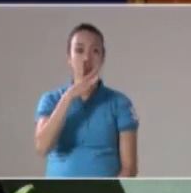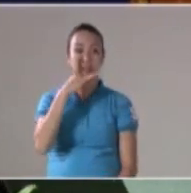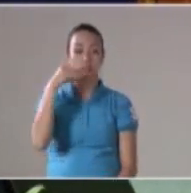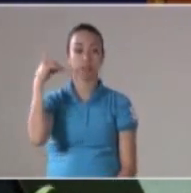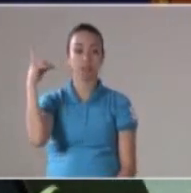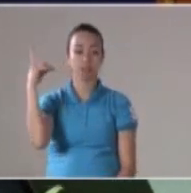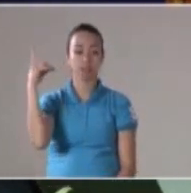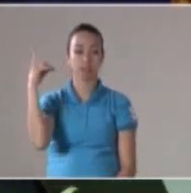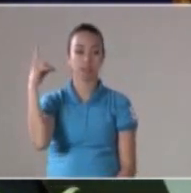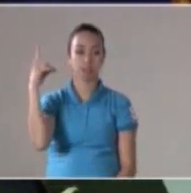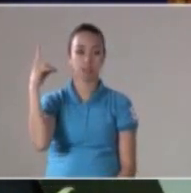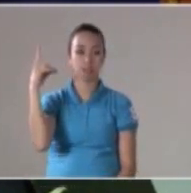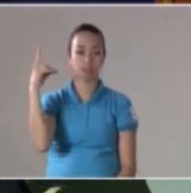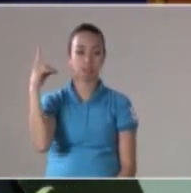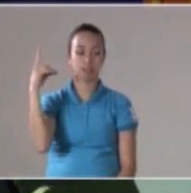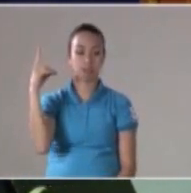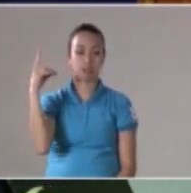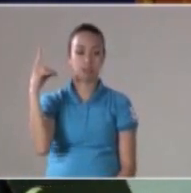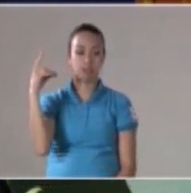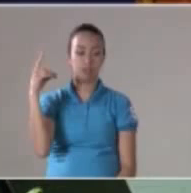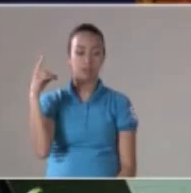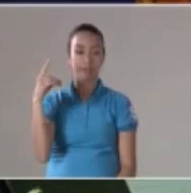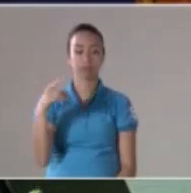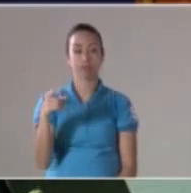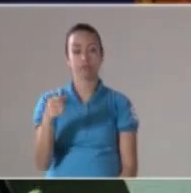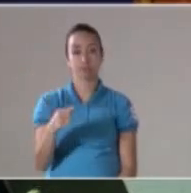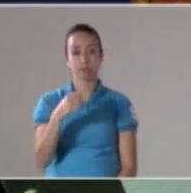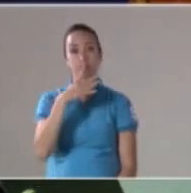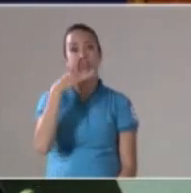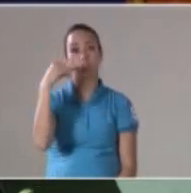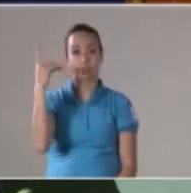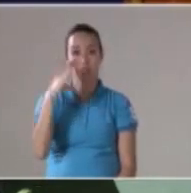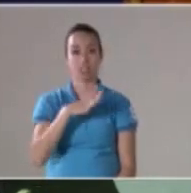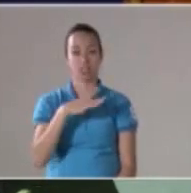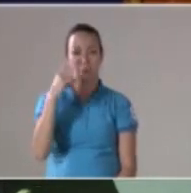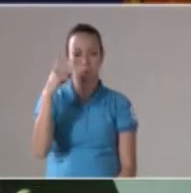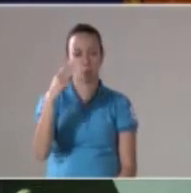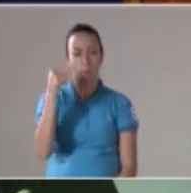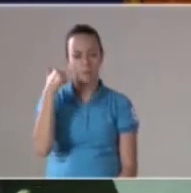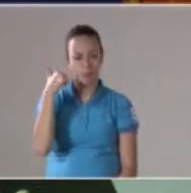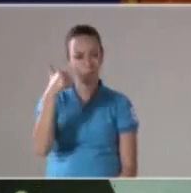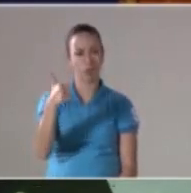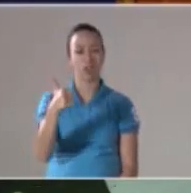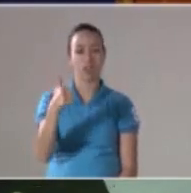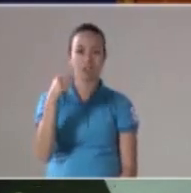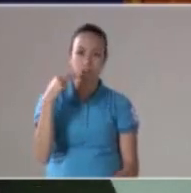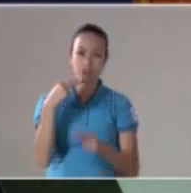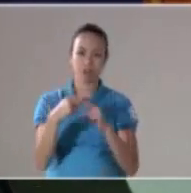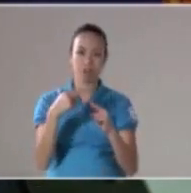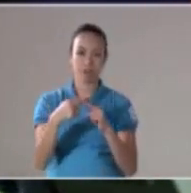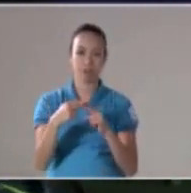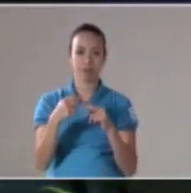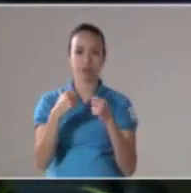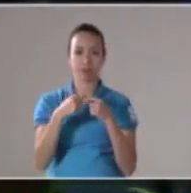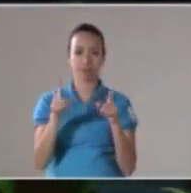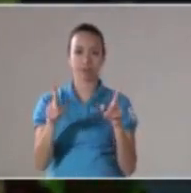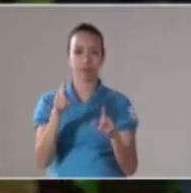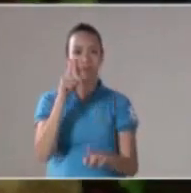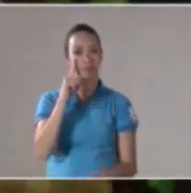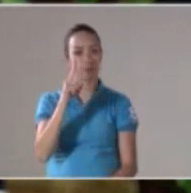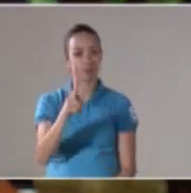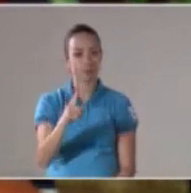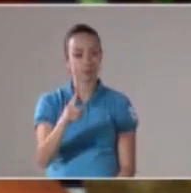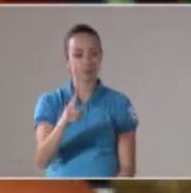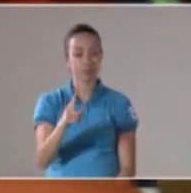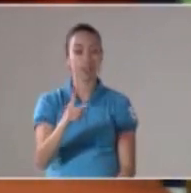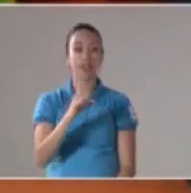Hermano, no me voy a entender. Si hay alguien que tiene un buen nombre, ese es Dios. Pero miren lo siguiente: